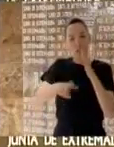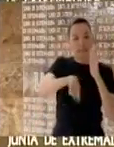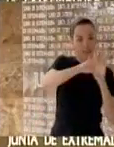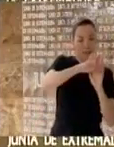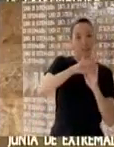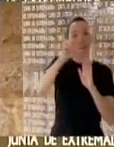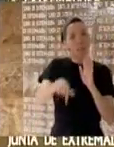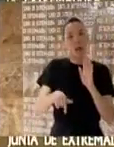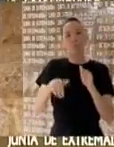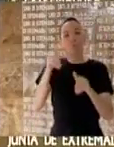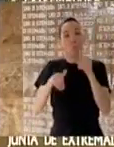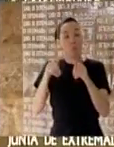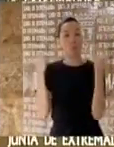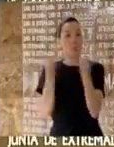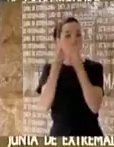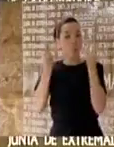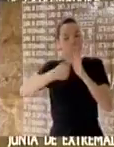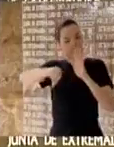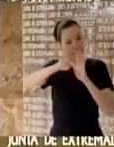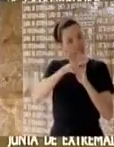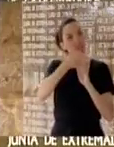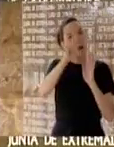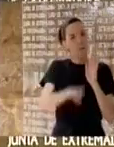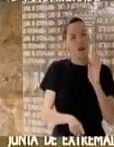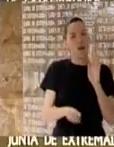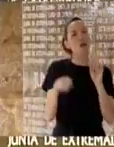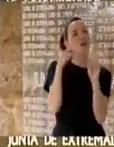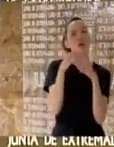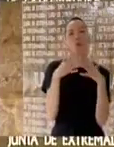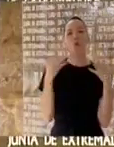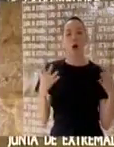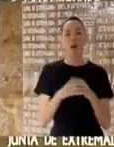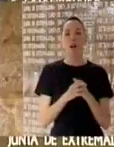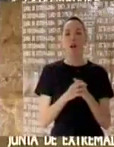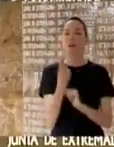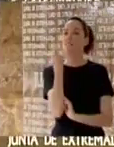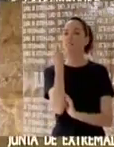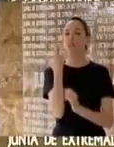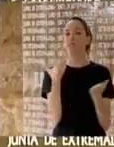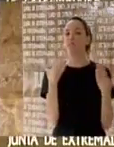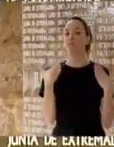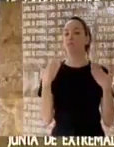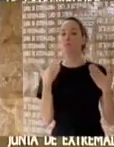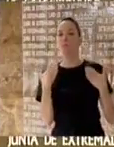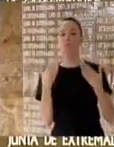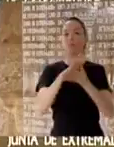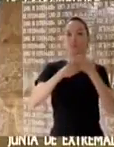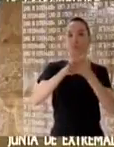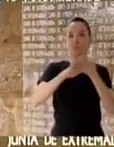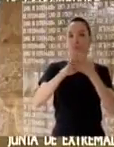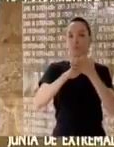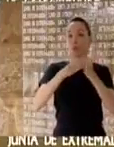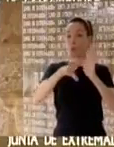propuesta electoral para abrir el debate sobre un necesario o una necesaria actualización de nuestro